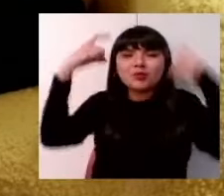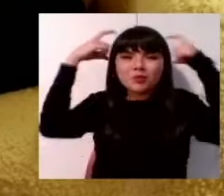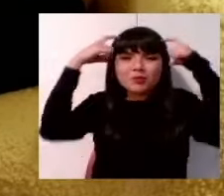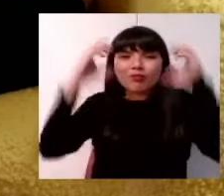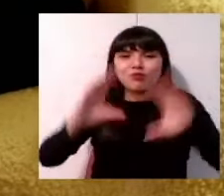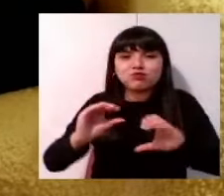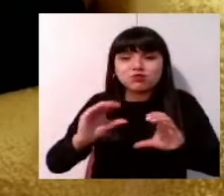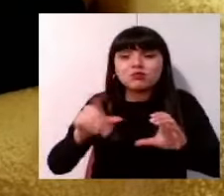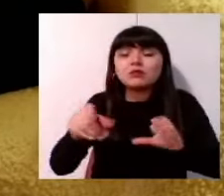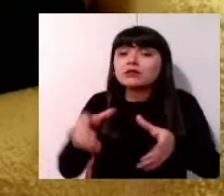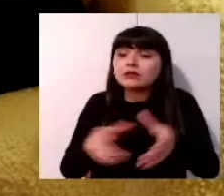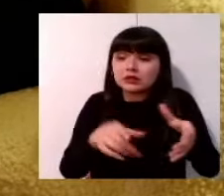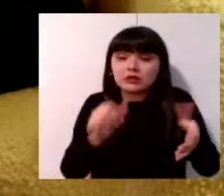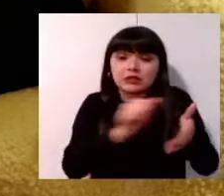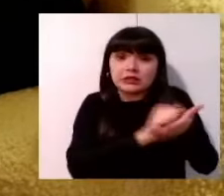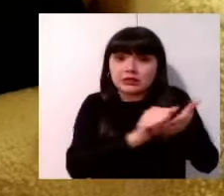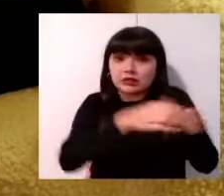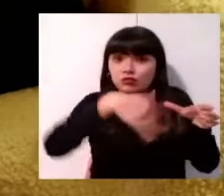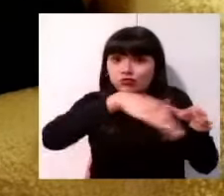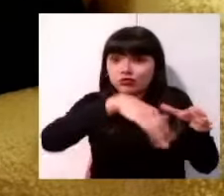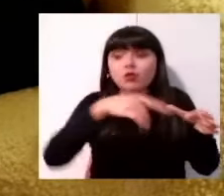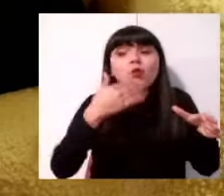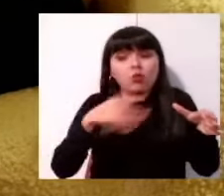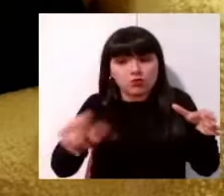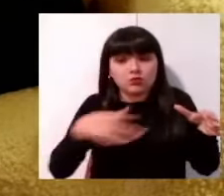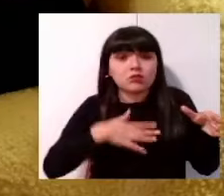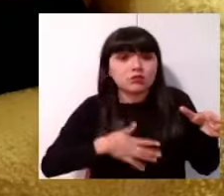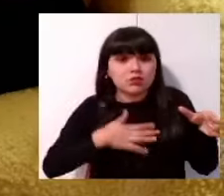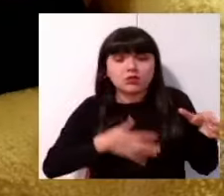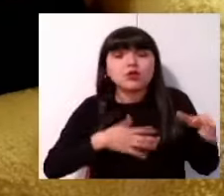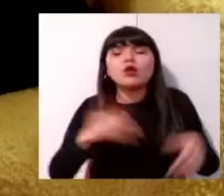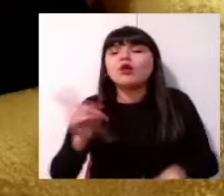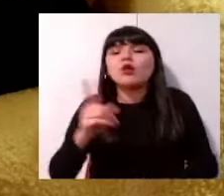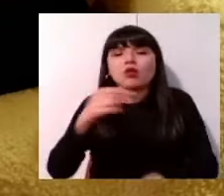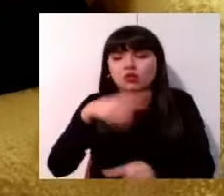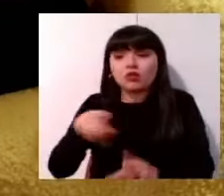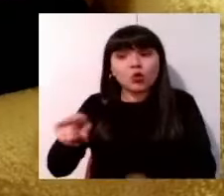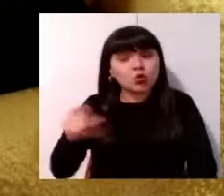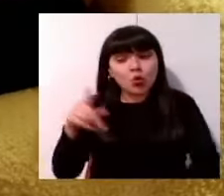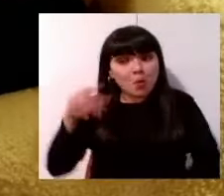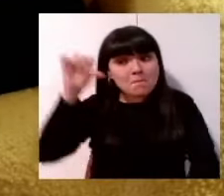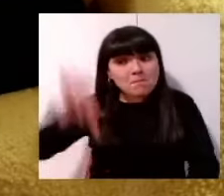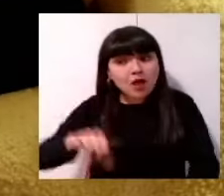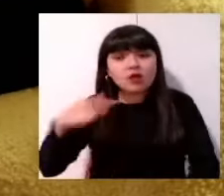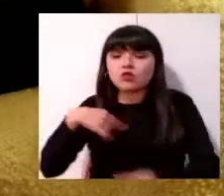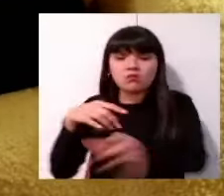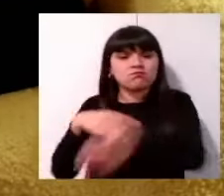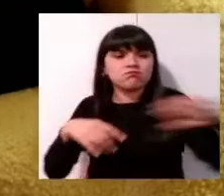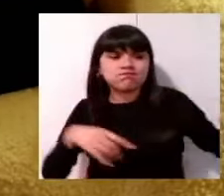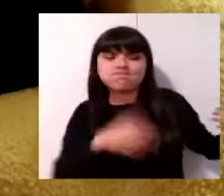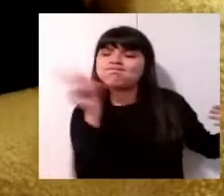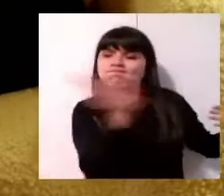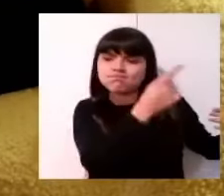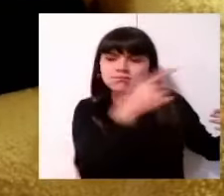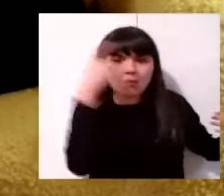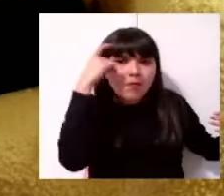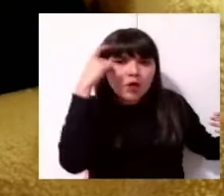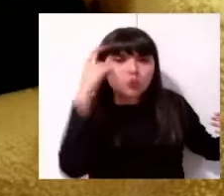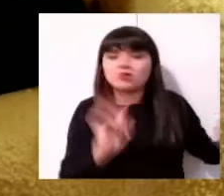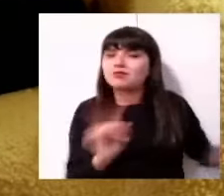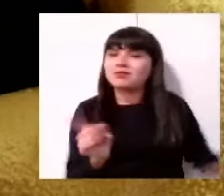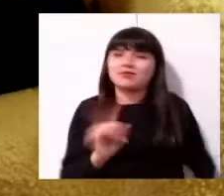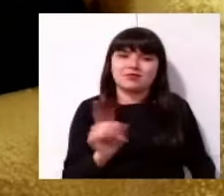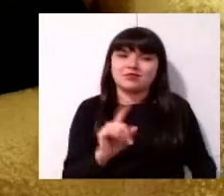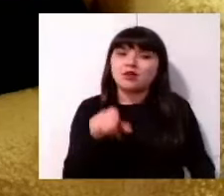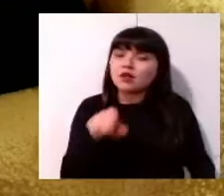ella quiere, no castigarla con ese objeto, si te portas mal, te voy a quitar tu peluche, no, o sea, eso es como muy sagrado, cosa que eso